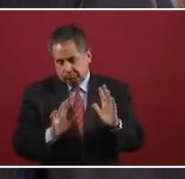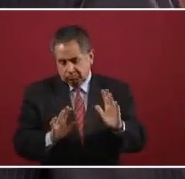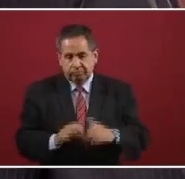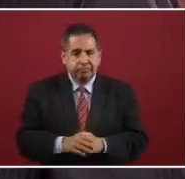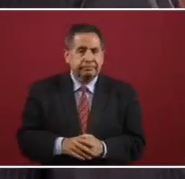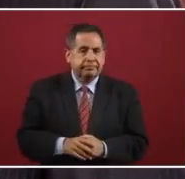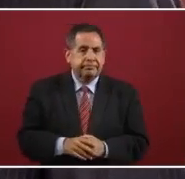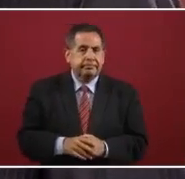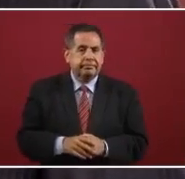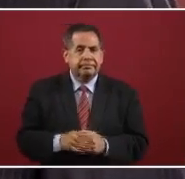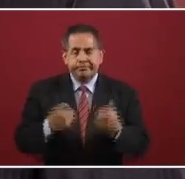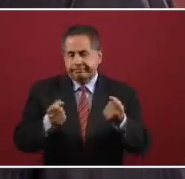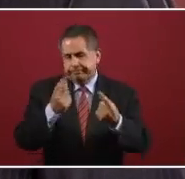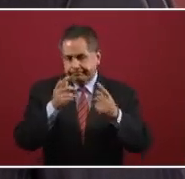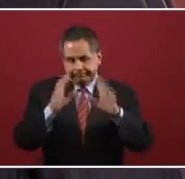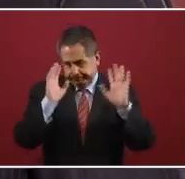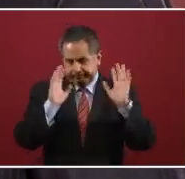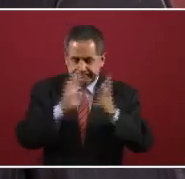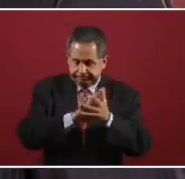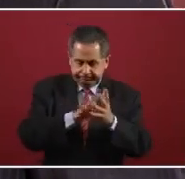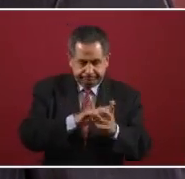estaban en prisión,